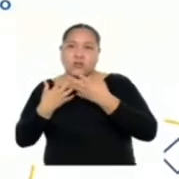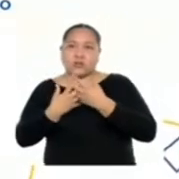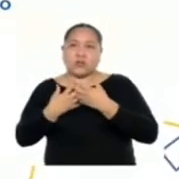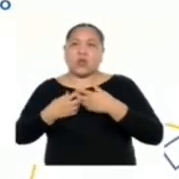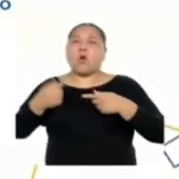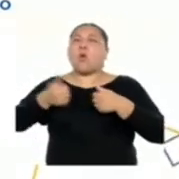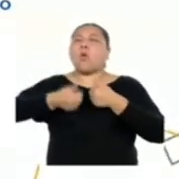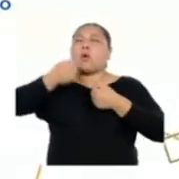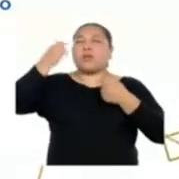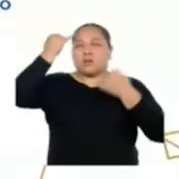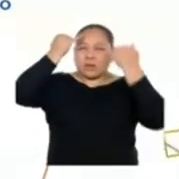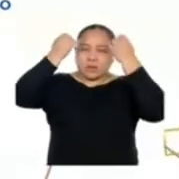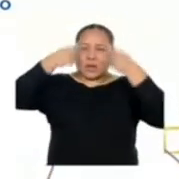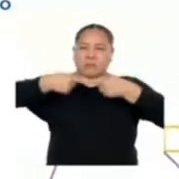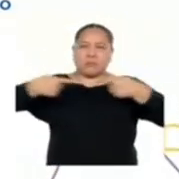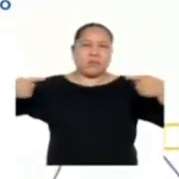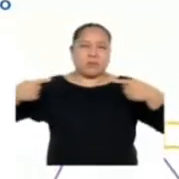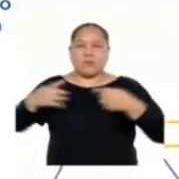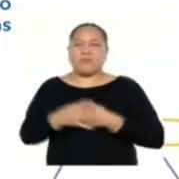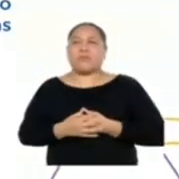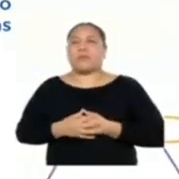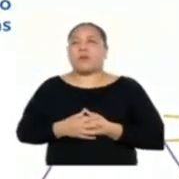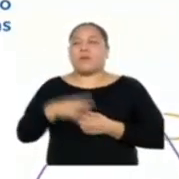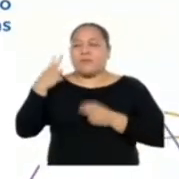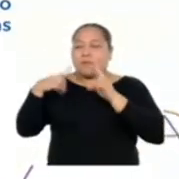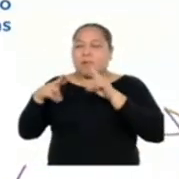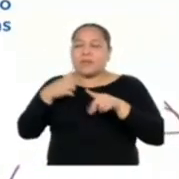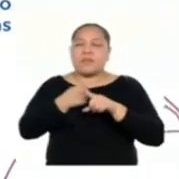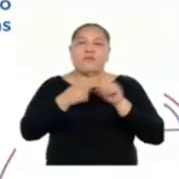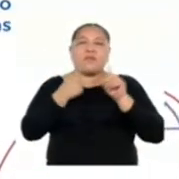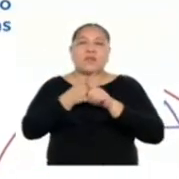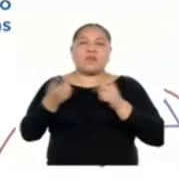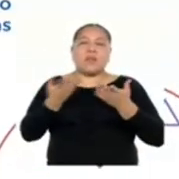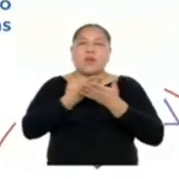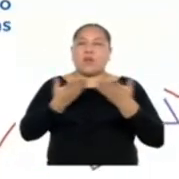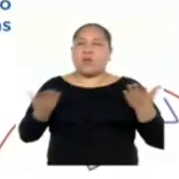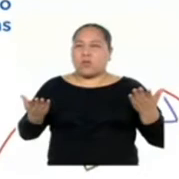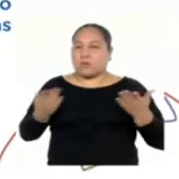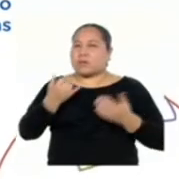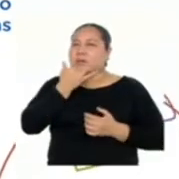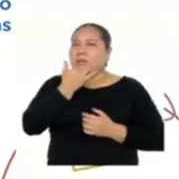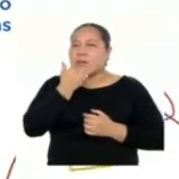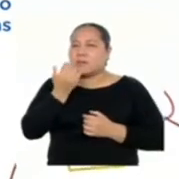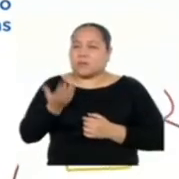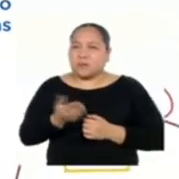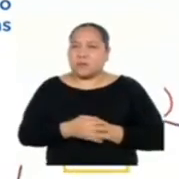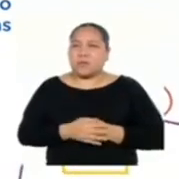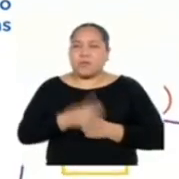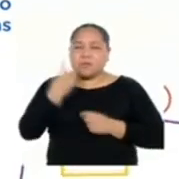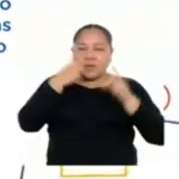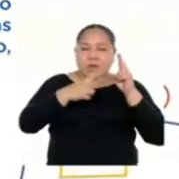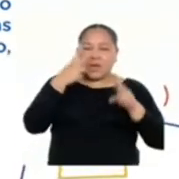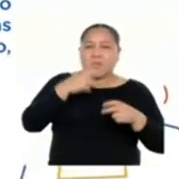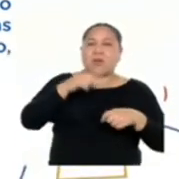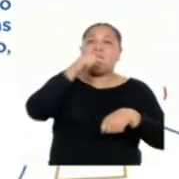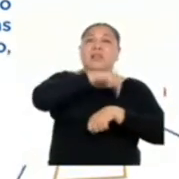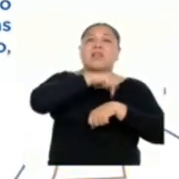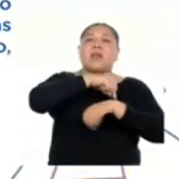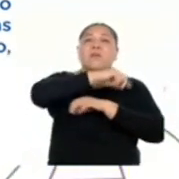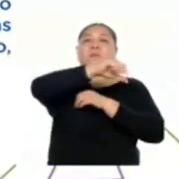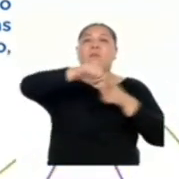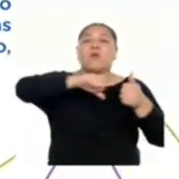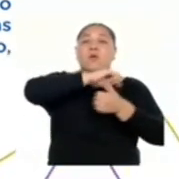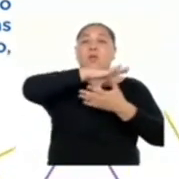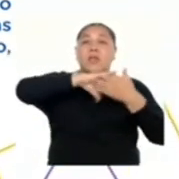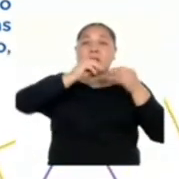y contradicciones. Distingue entre las diversas causas y consecuencias, considerando el contexto histórico,